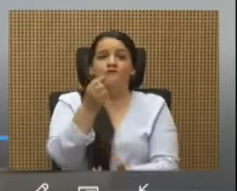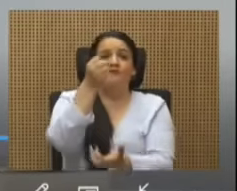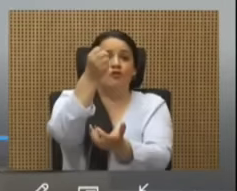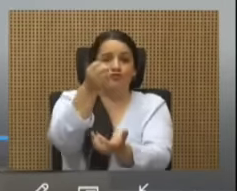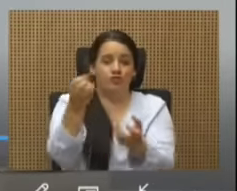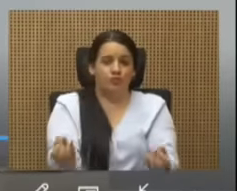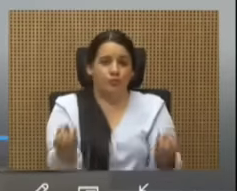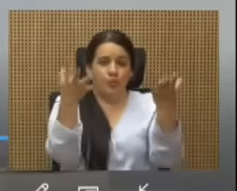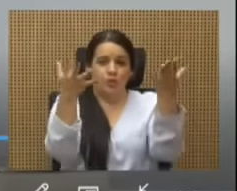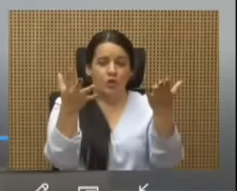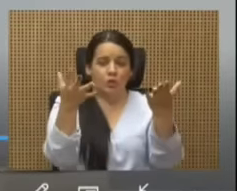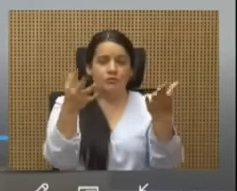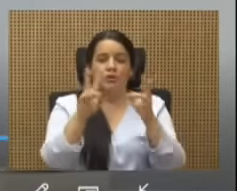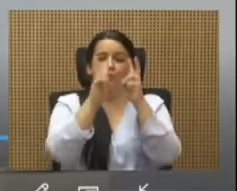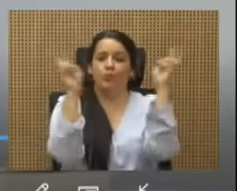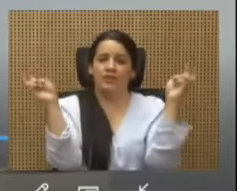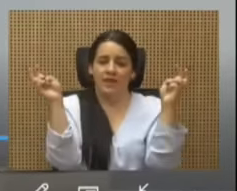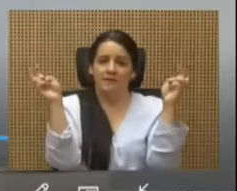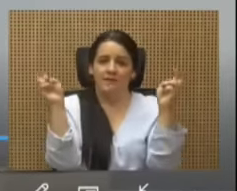interés general.